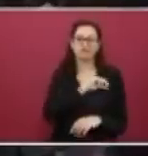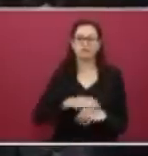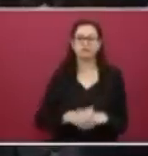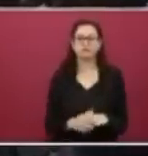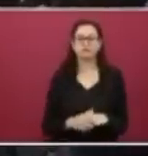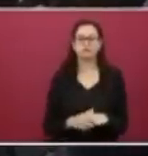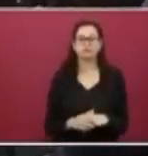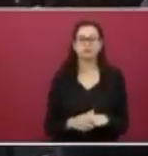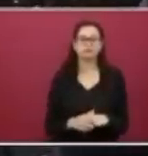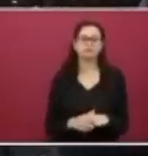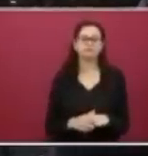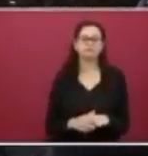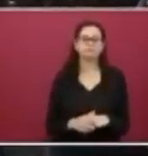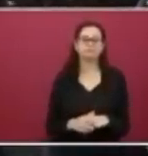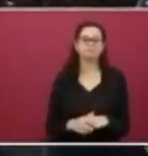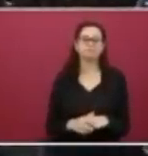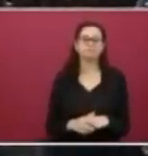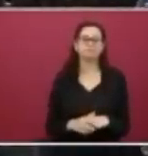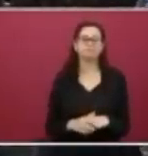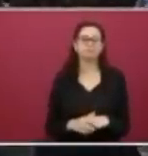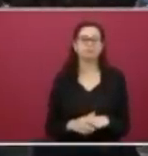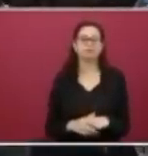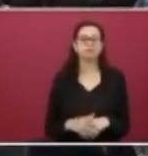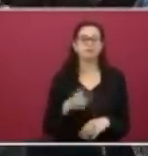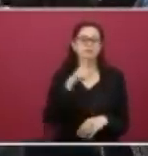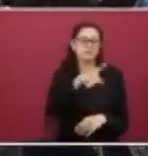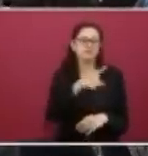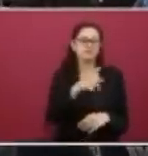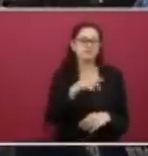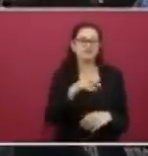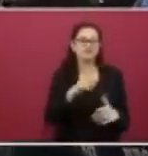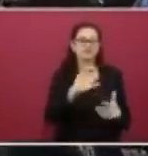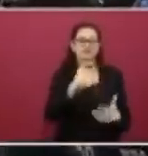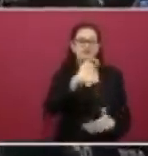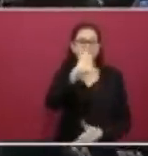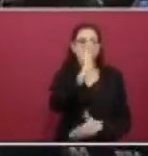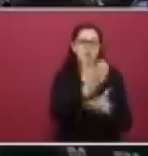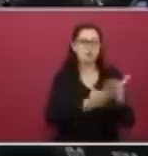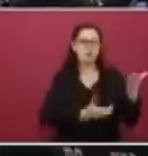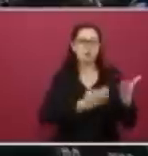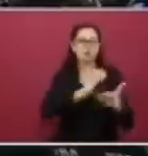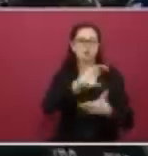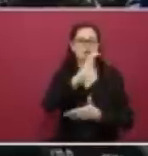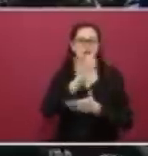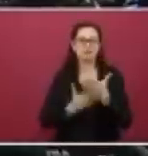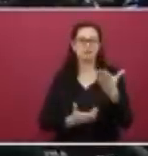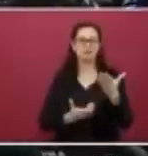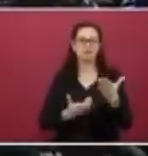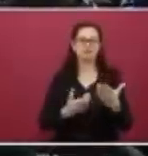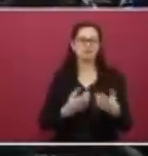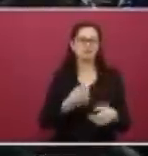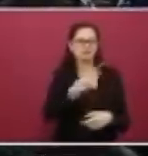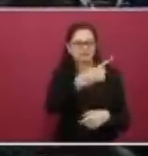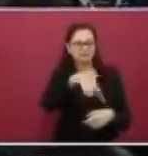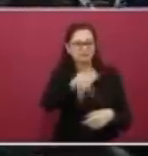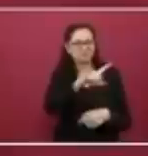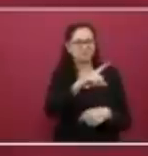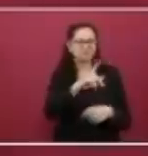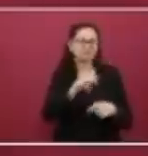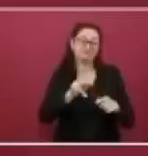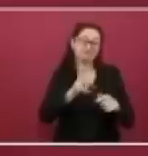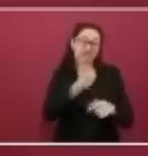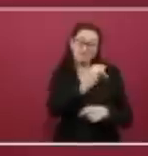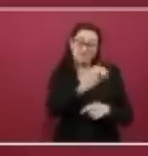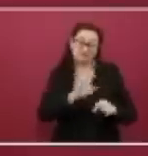dónde los contratos que se hicieron con estas características